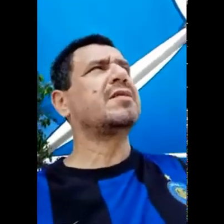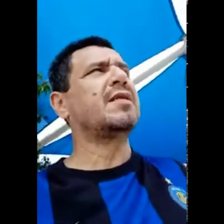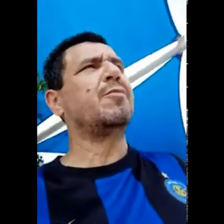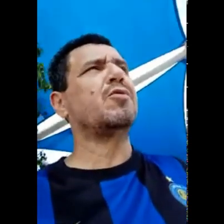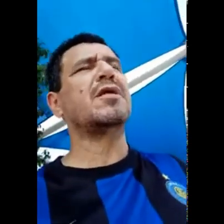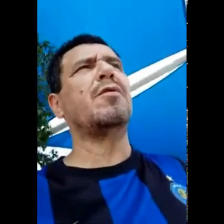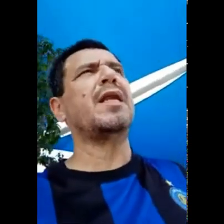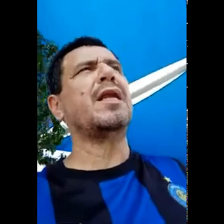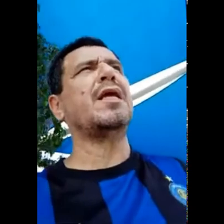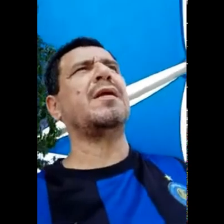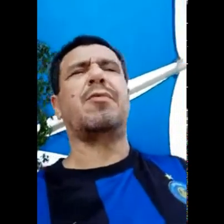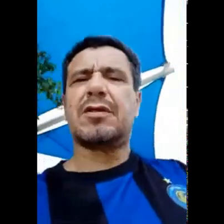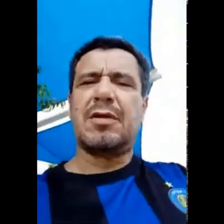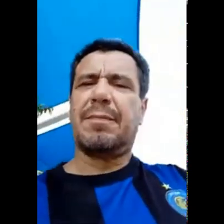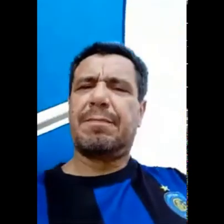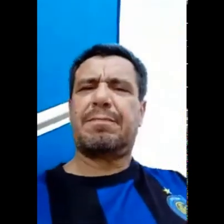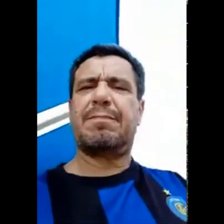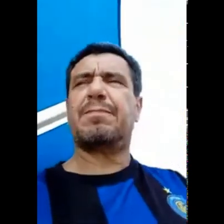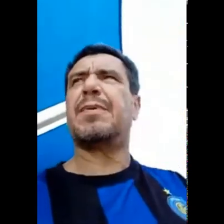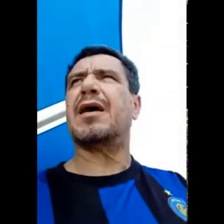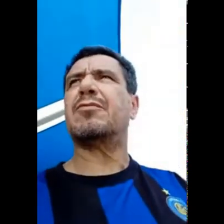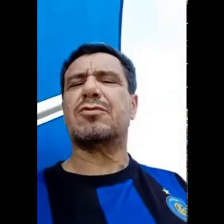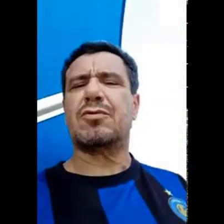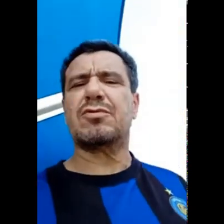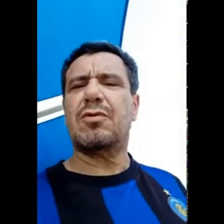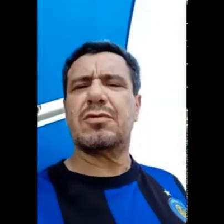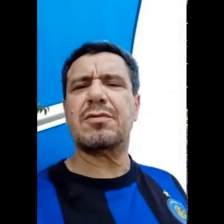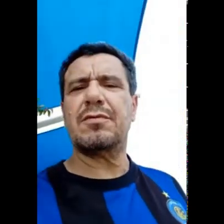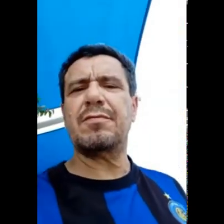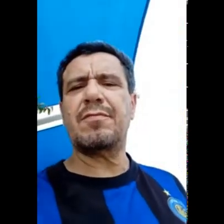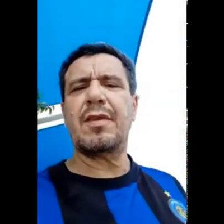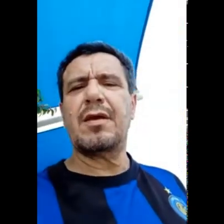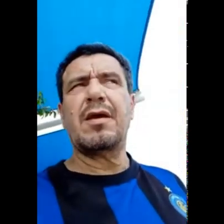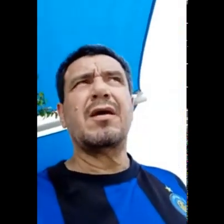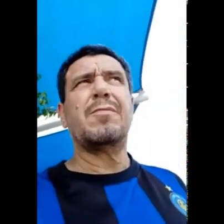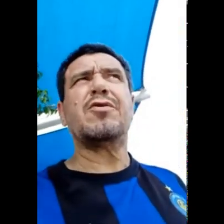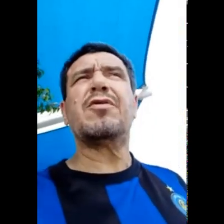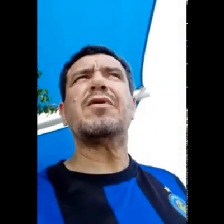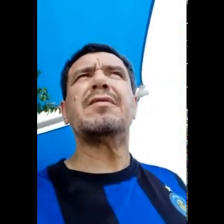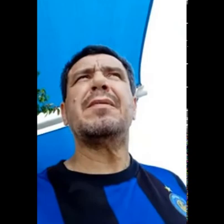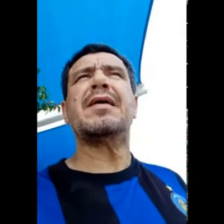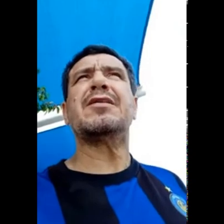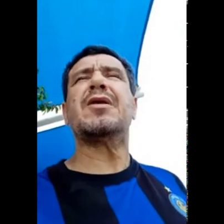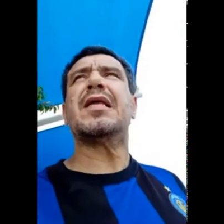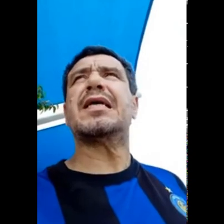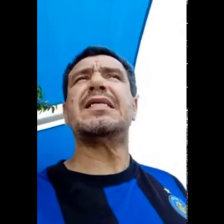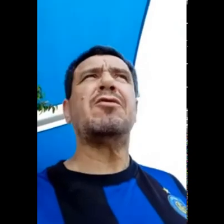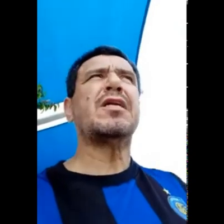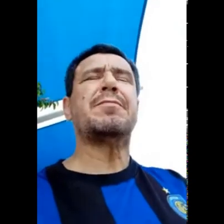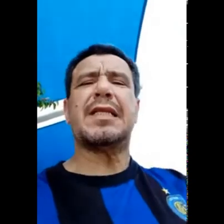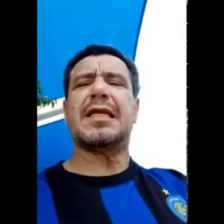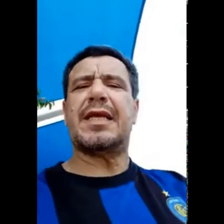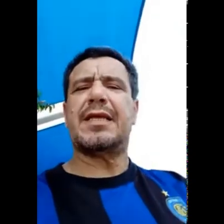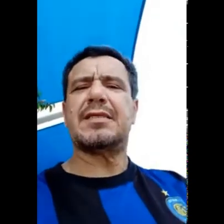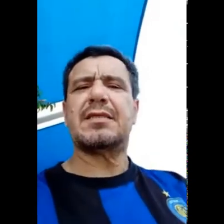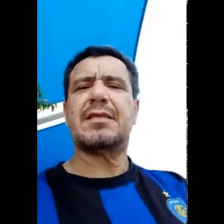millones de votos que lo avalan, y por eso le pelamos los ojos todos. Pues yo creo que es hora de que, si él no